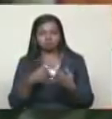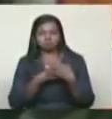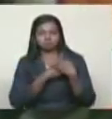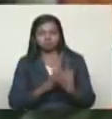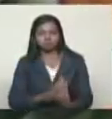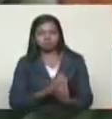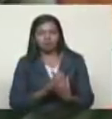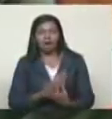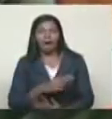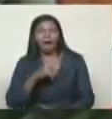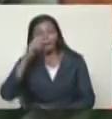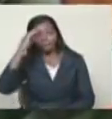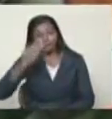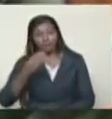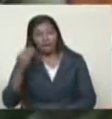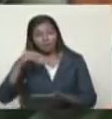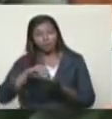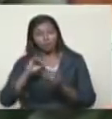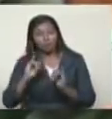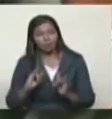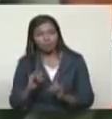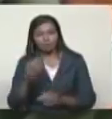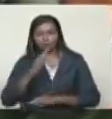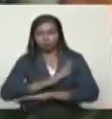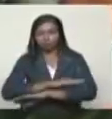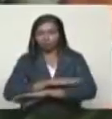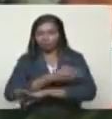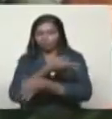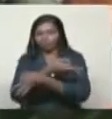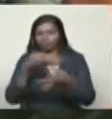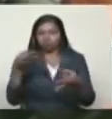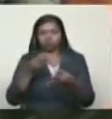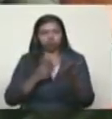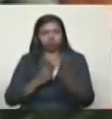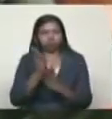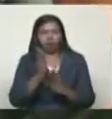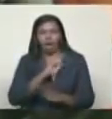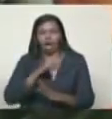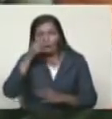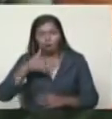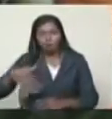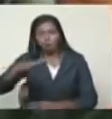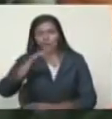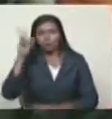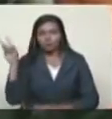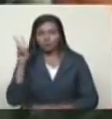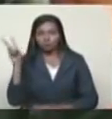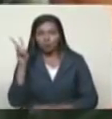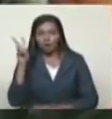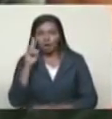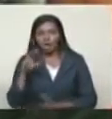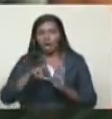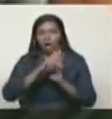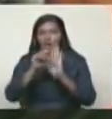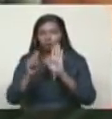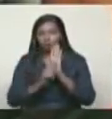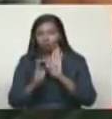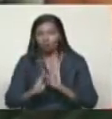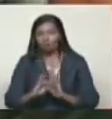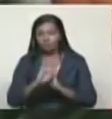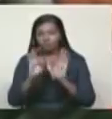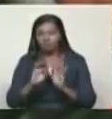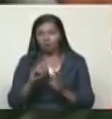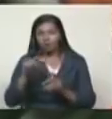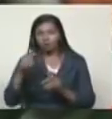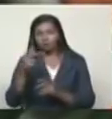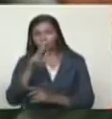al personal militar que mantuvo una conducta intachable de lealtad al pueblo venezolano y a la Constitución el